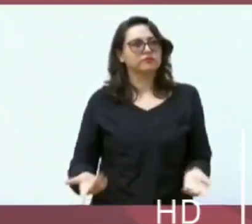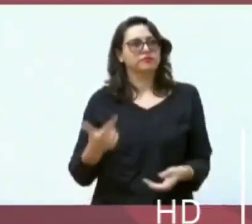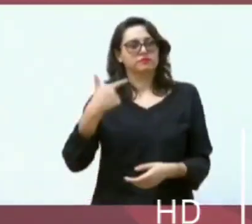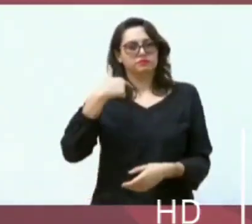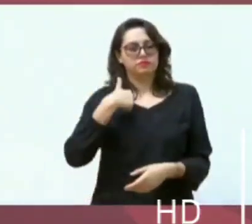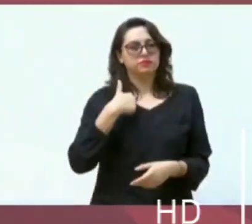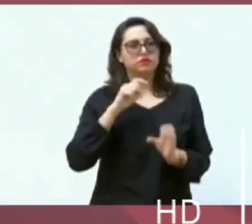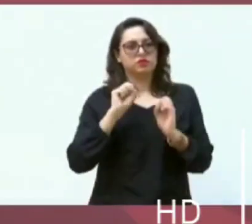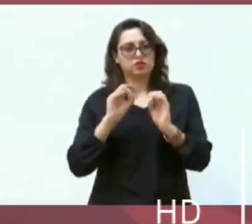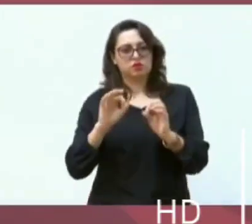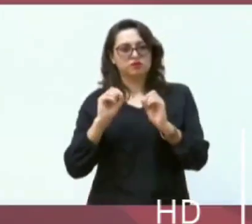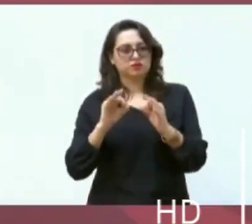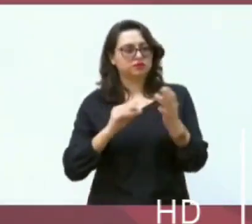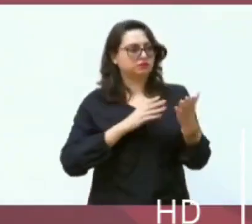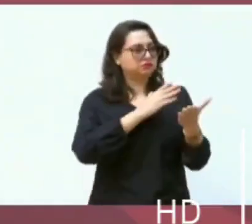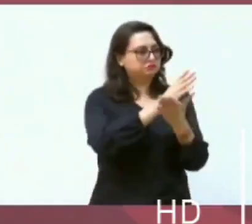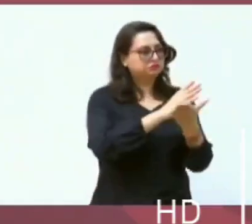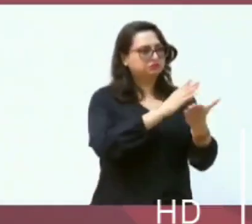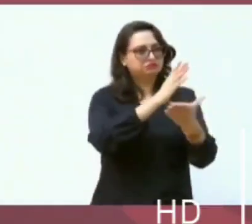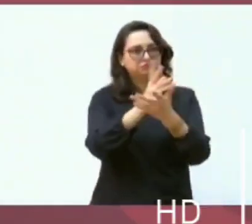archivos, trabajar en archivos,